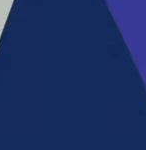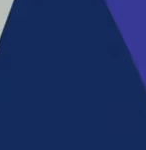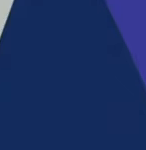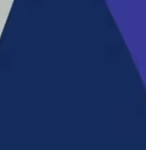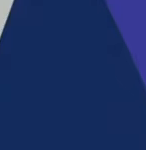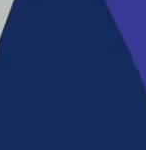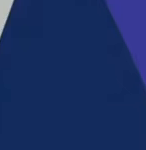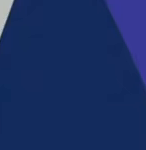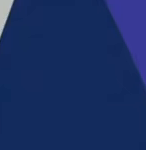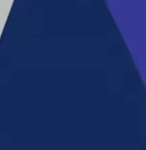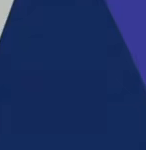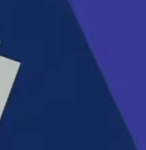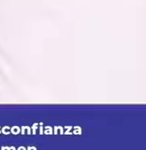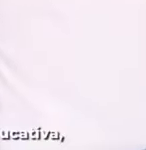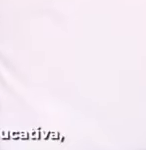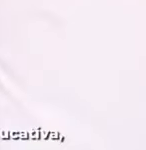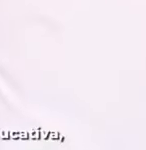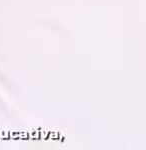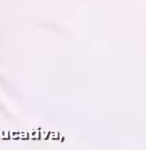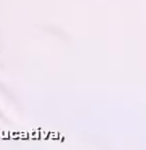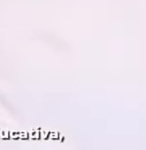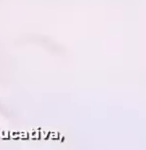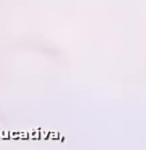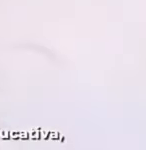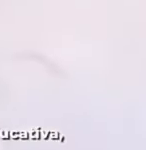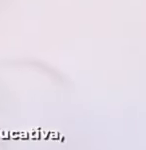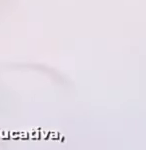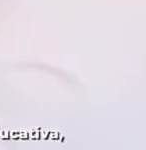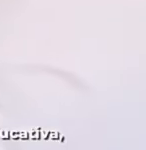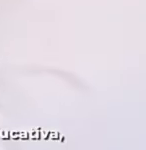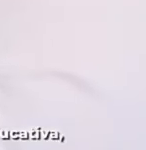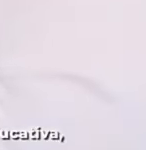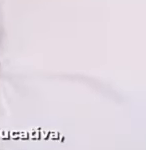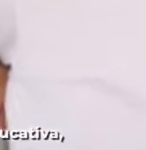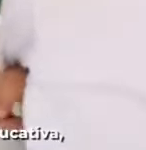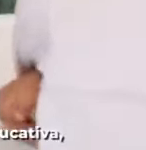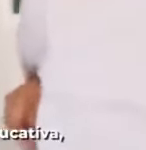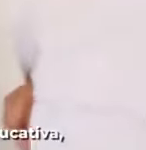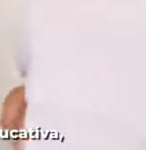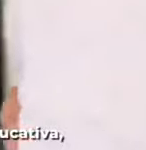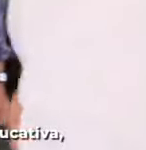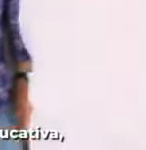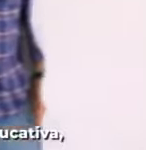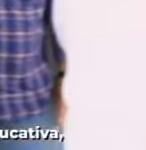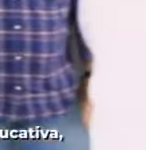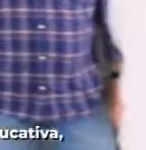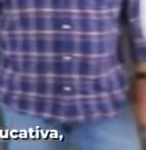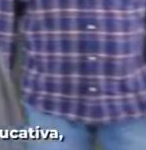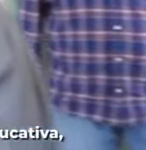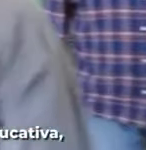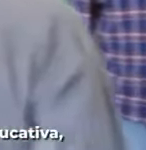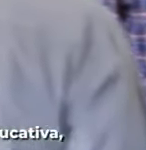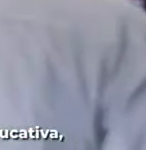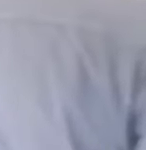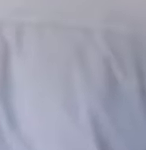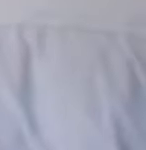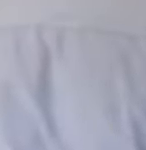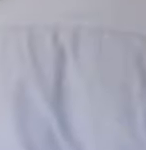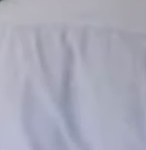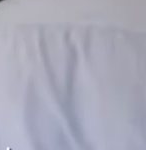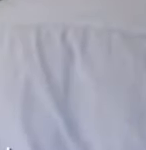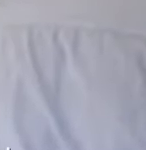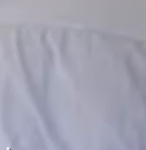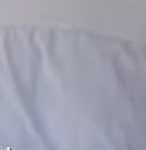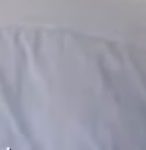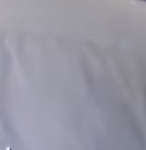proceso del examen. Profesionales del más alto nivel en el área educativa, médica y de ingeniería informática, del